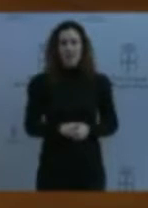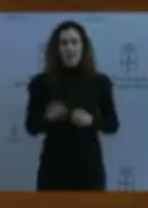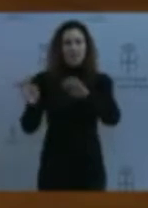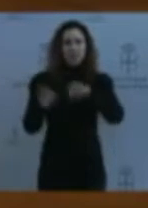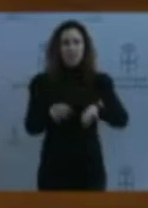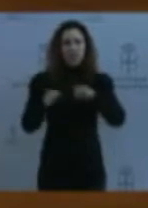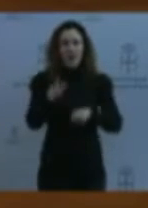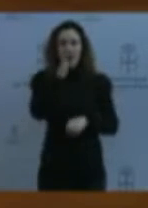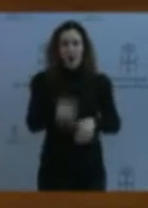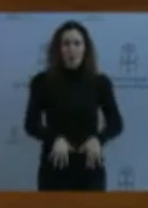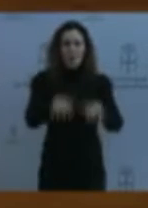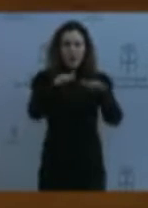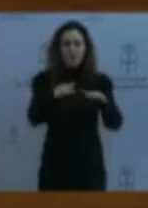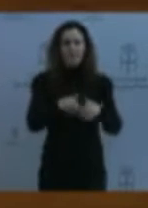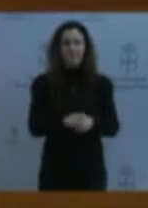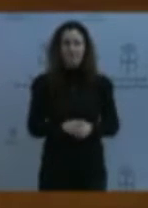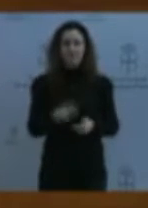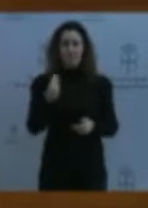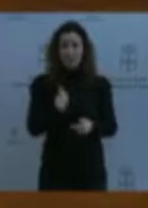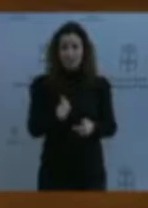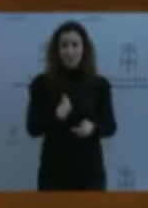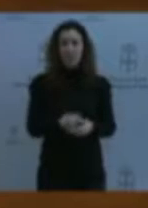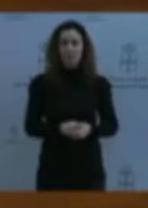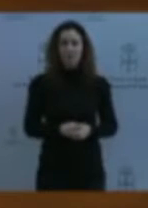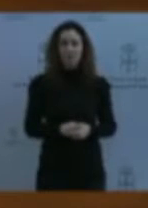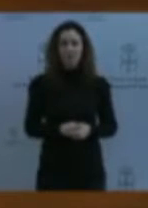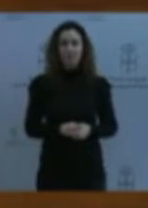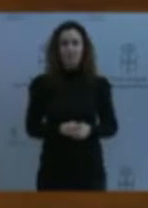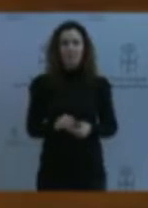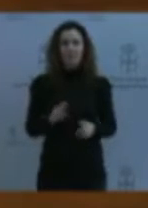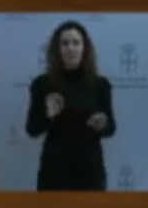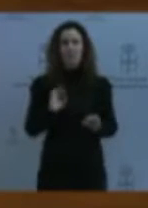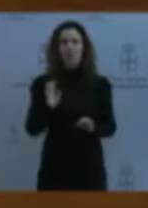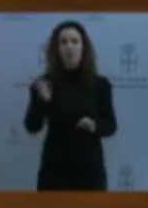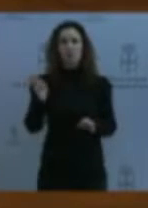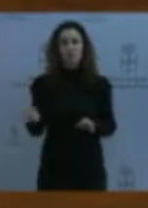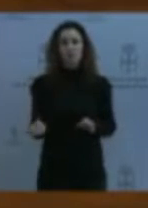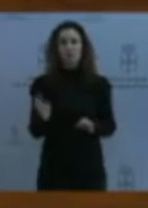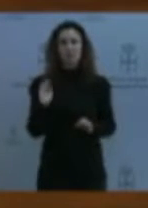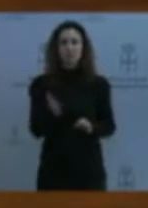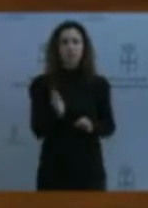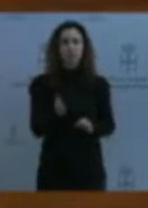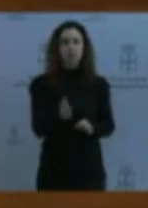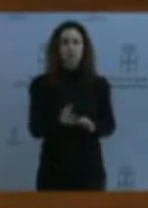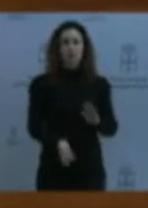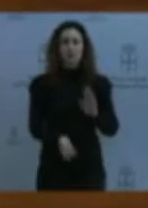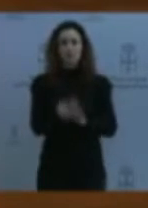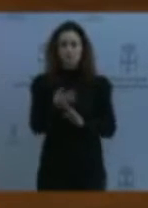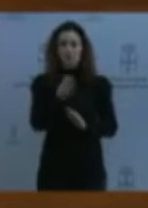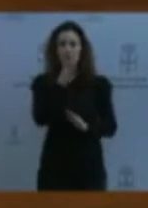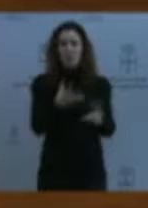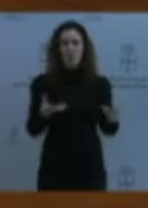esos otros daños que se producen porque acompañan al fenómeno que ha